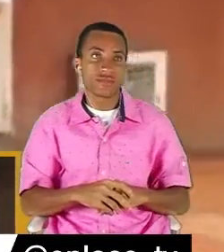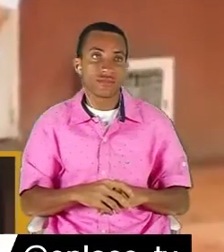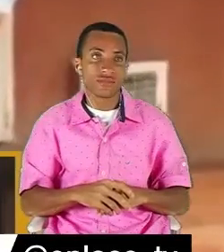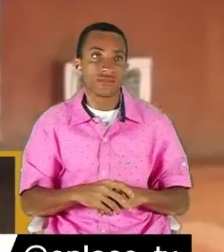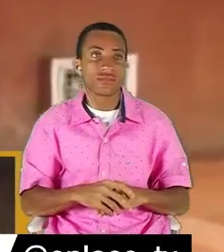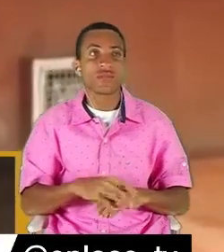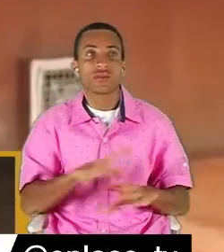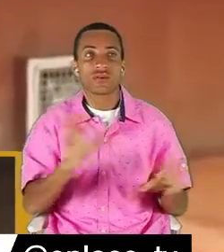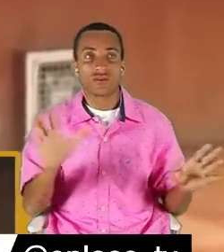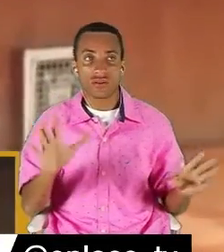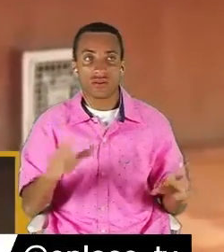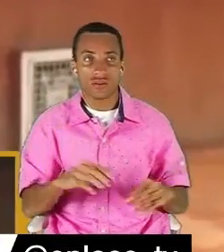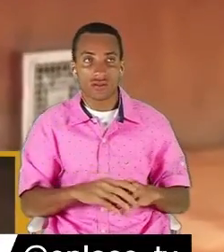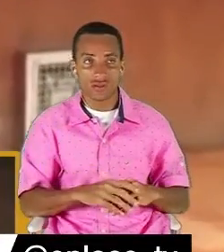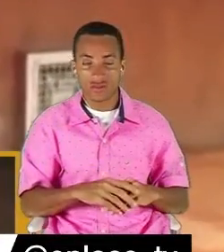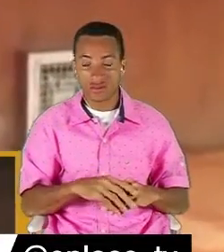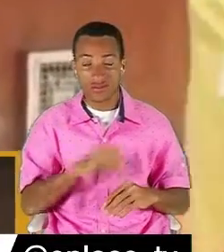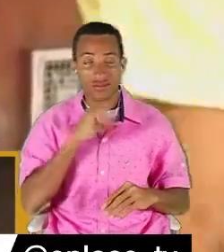obscenos,